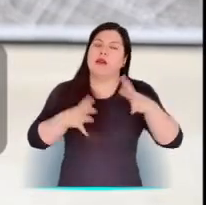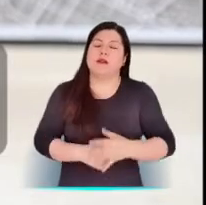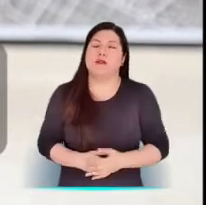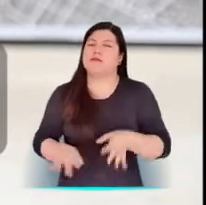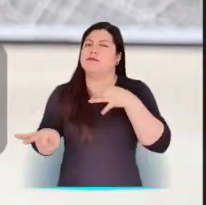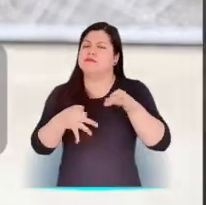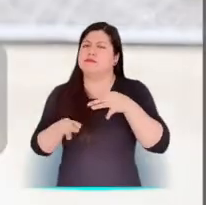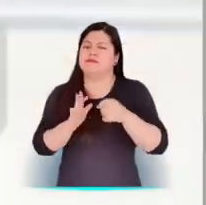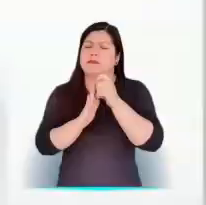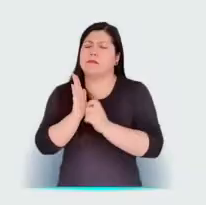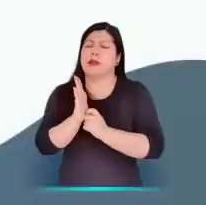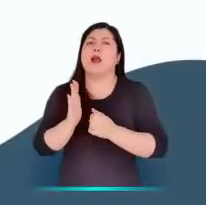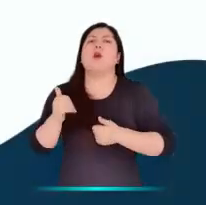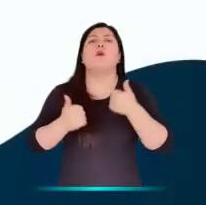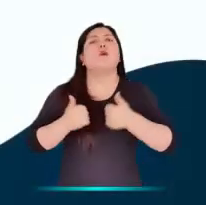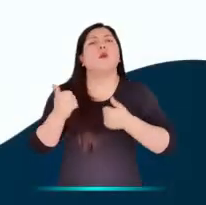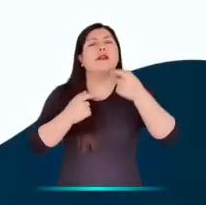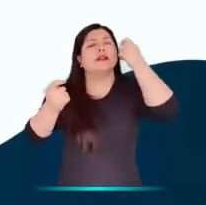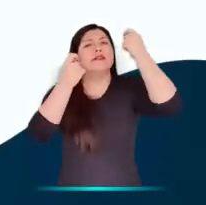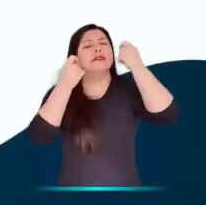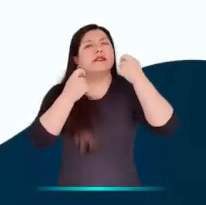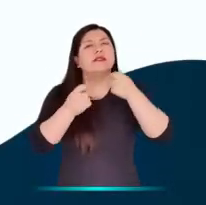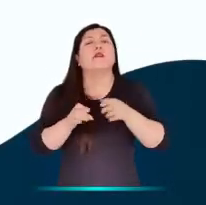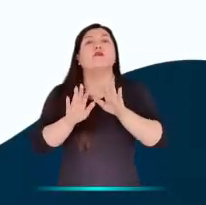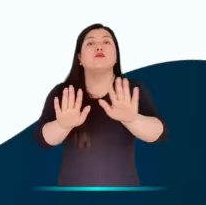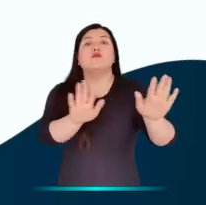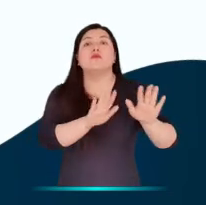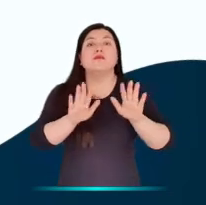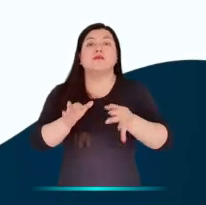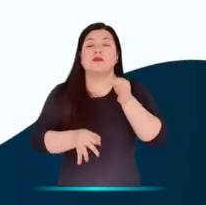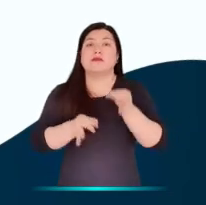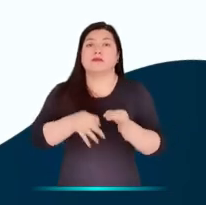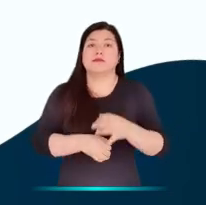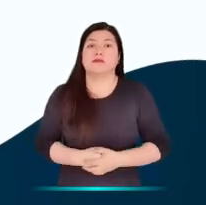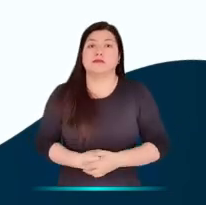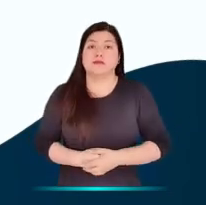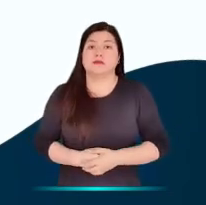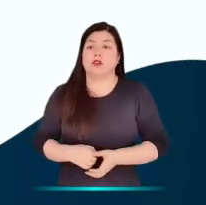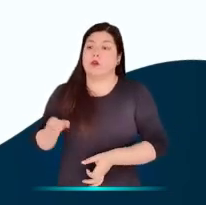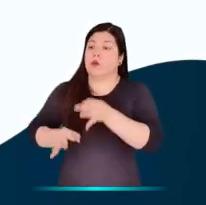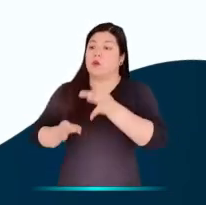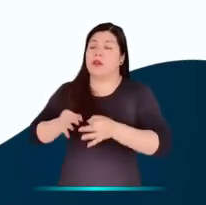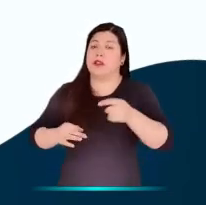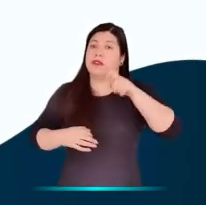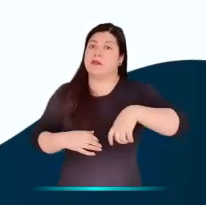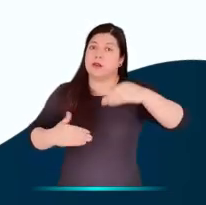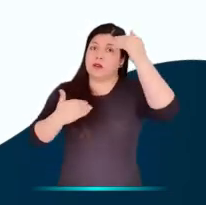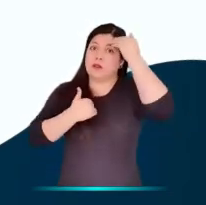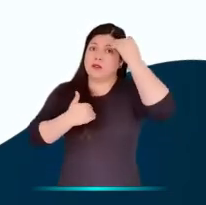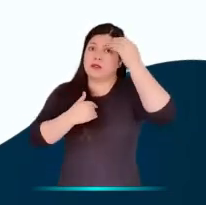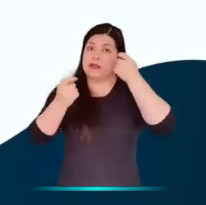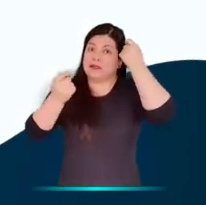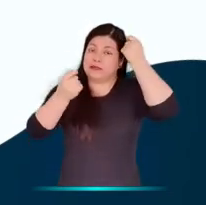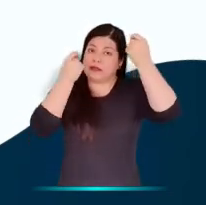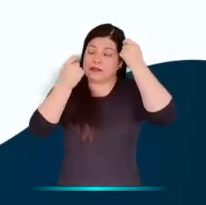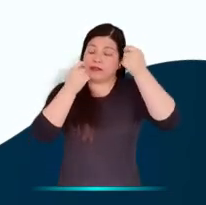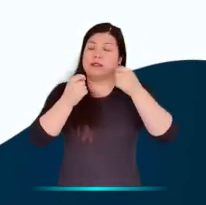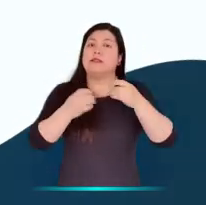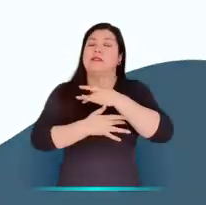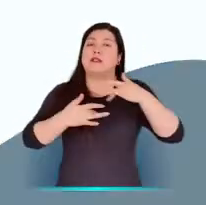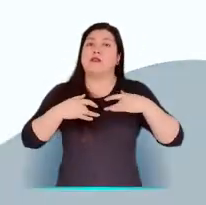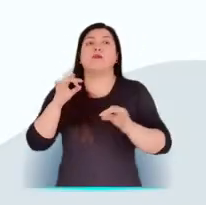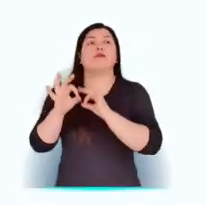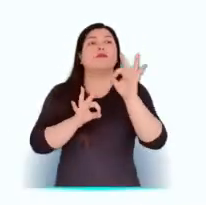adoptar como jurado de votación. Los jurados de votación deberán tener en cuenta las siguientes medidas de bioseguridad para acudir a la